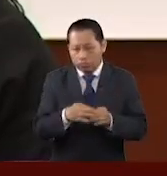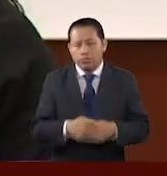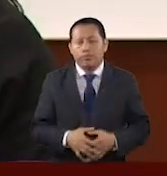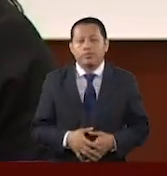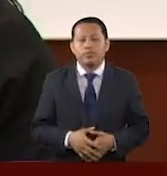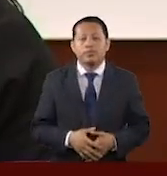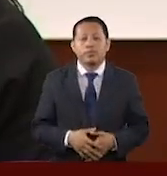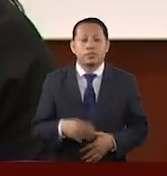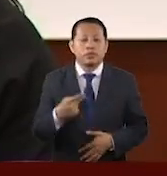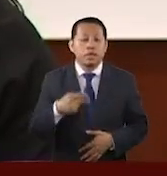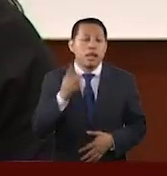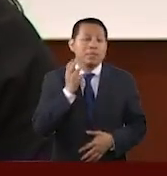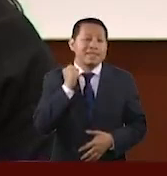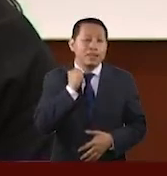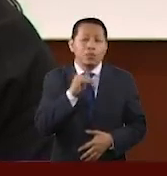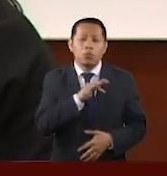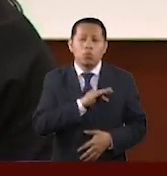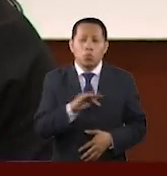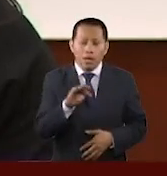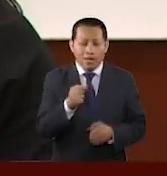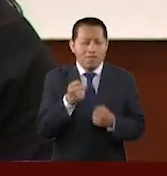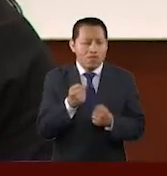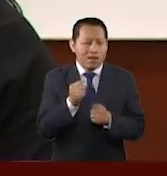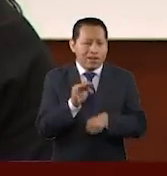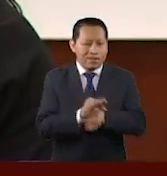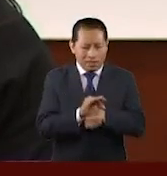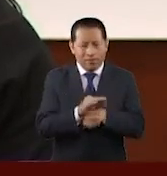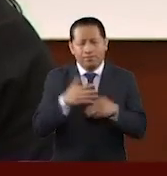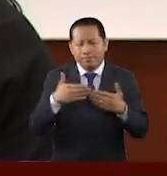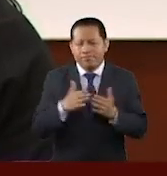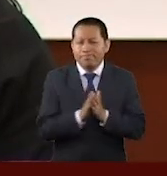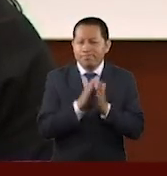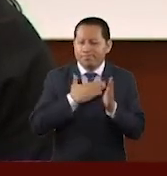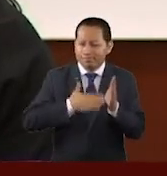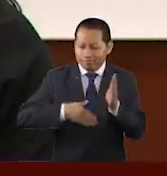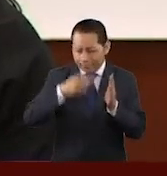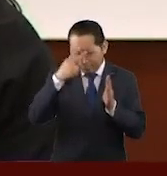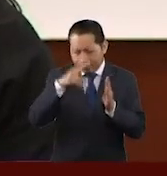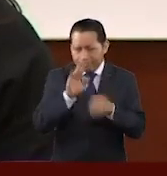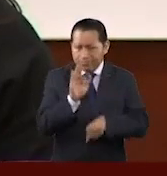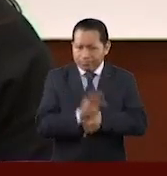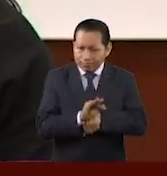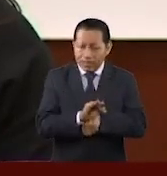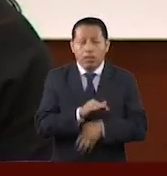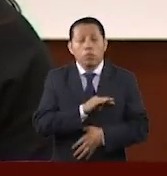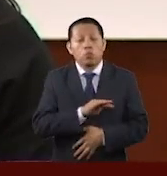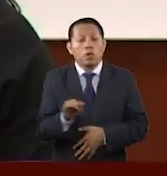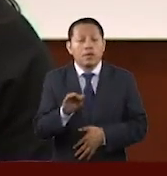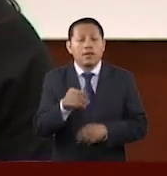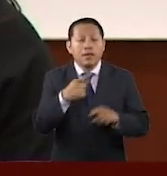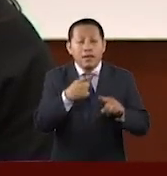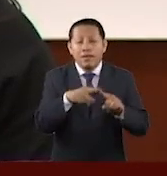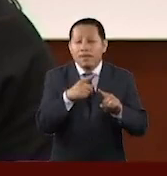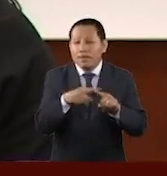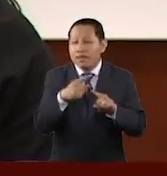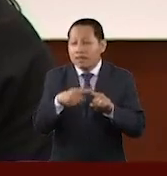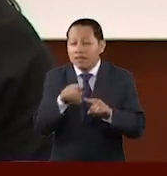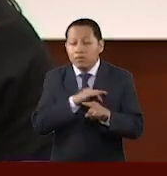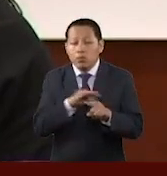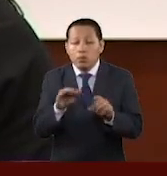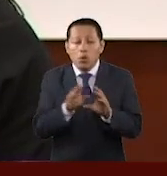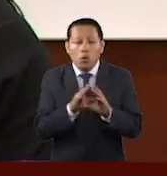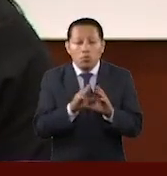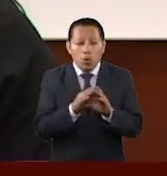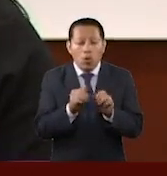Del Senado podemos fortalecer mucho la democracia en México. Podemos lograr hacer de la pluralidad no